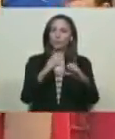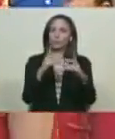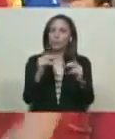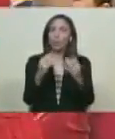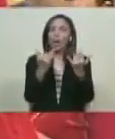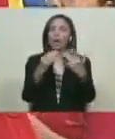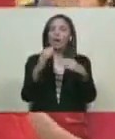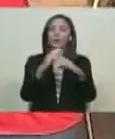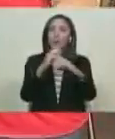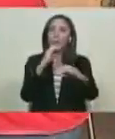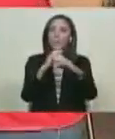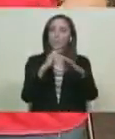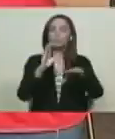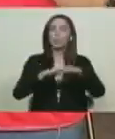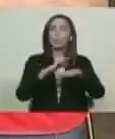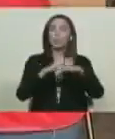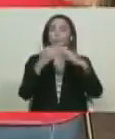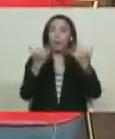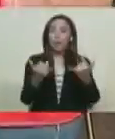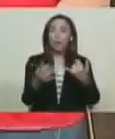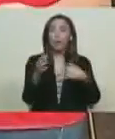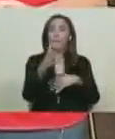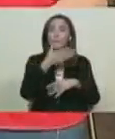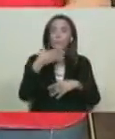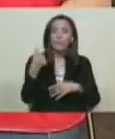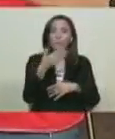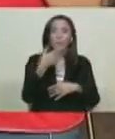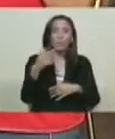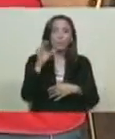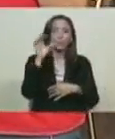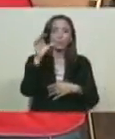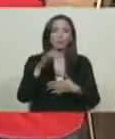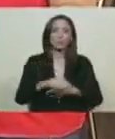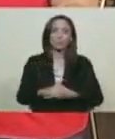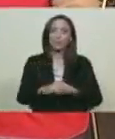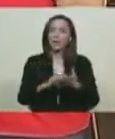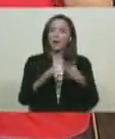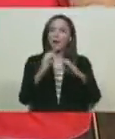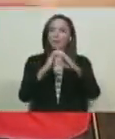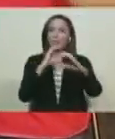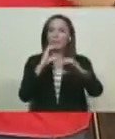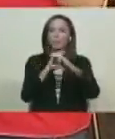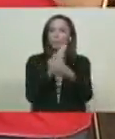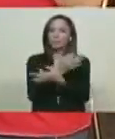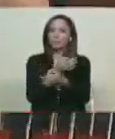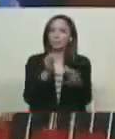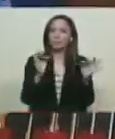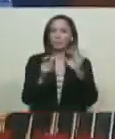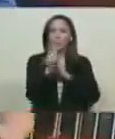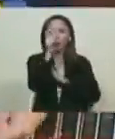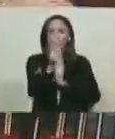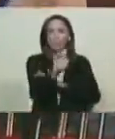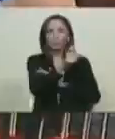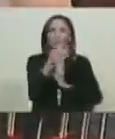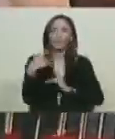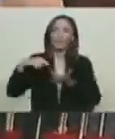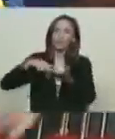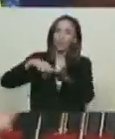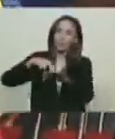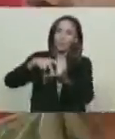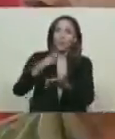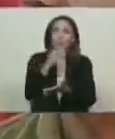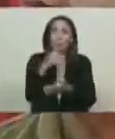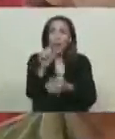transporte. Porque ahora es que tenemos que seguir construyendo un transporte digno para el ciudadano de a pie, un